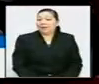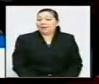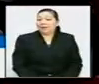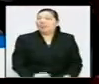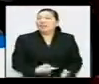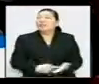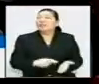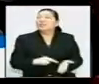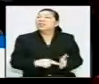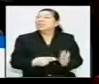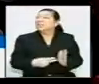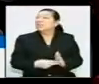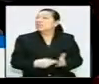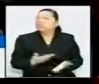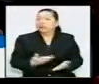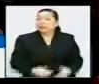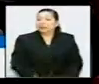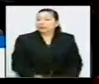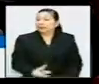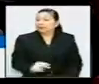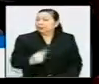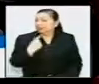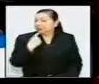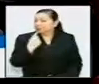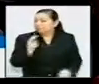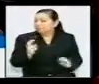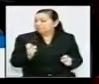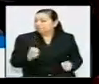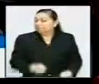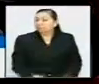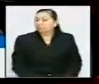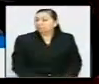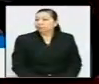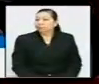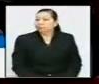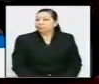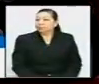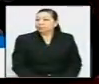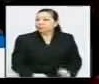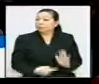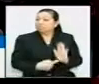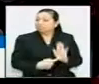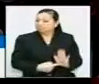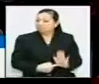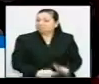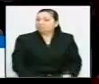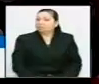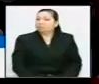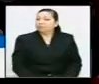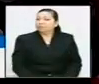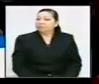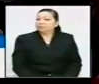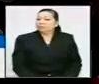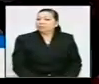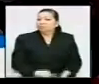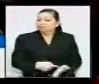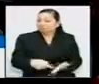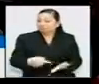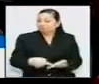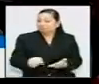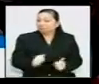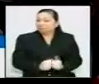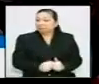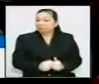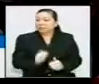¿a qué se refería en todo caso, no? Para que no se malinterprete ese tema. Sí, lo comenté en mi presentación, se emitió ese